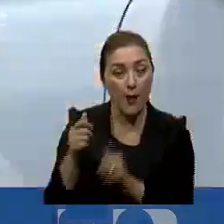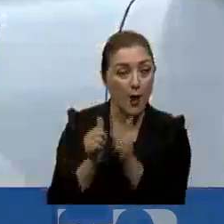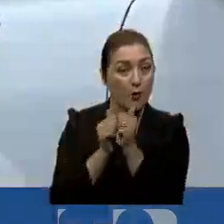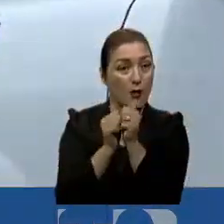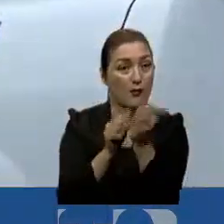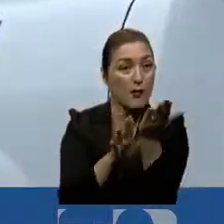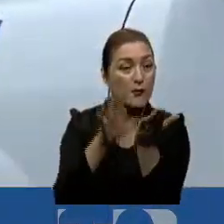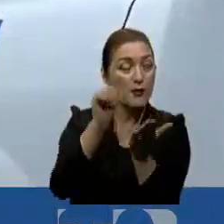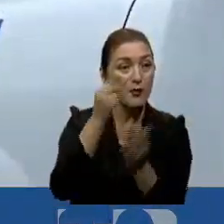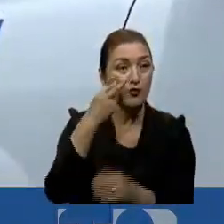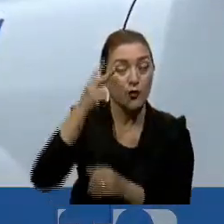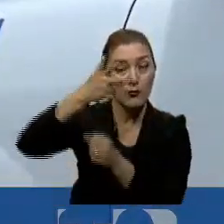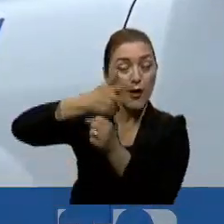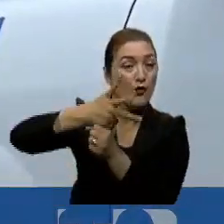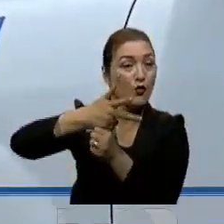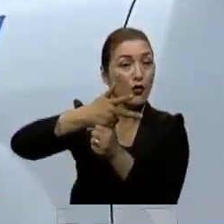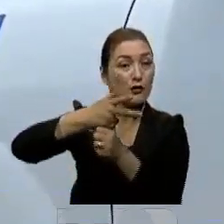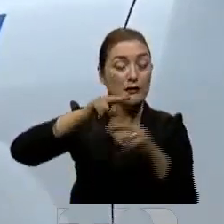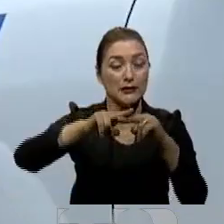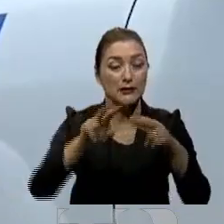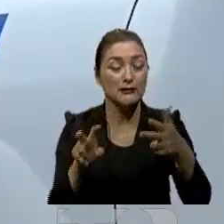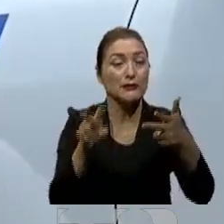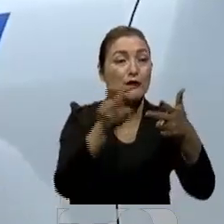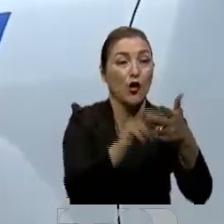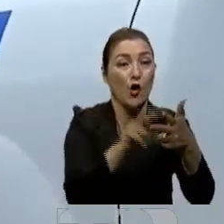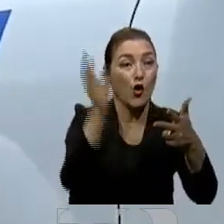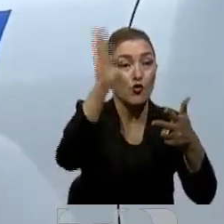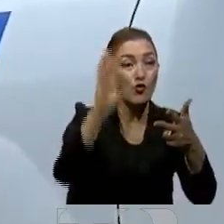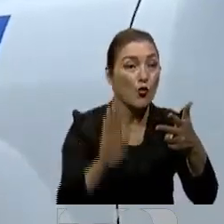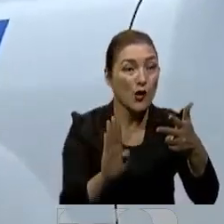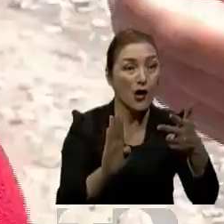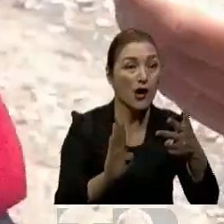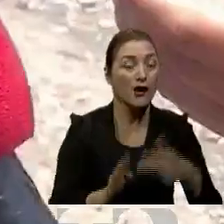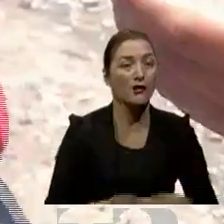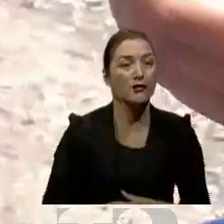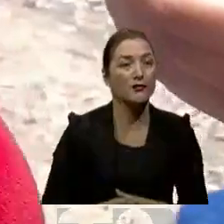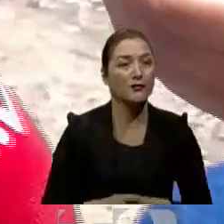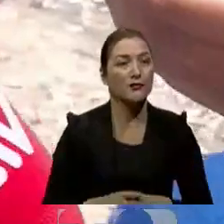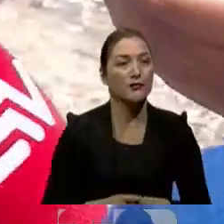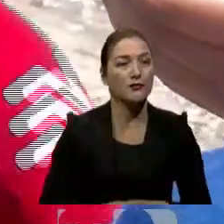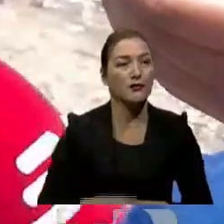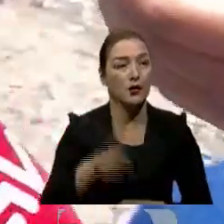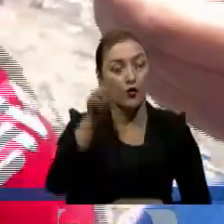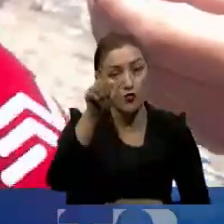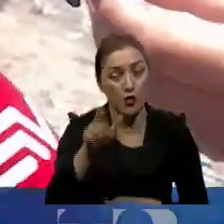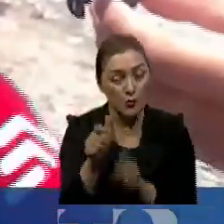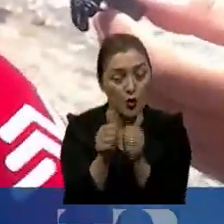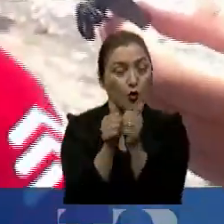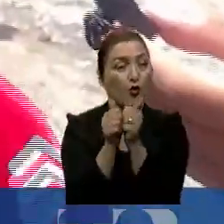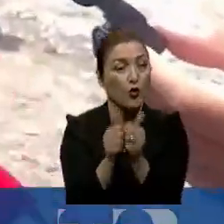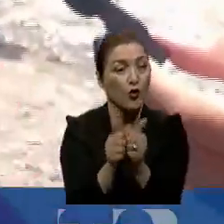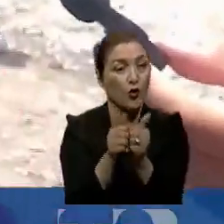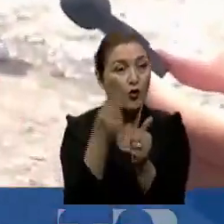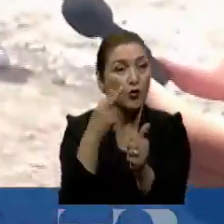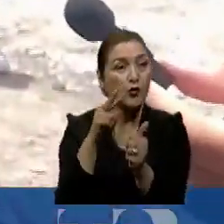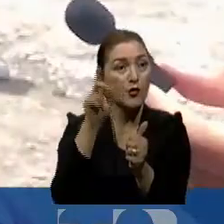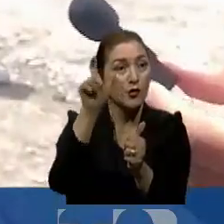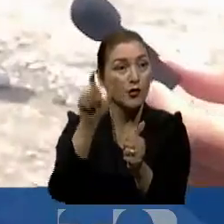las cámaras indican que ella nunca cogió un taxi y nunca fue por ningún lado. Entonces la única persona que estaba con ella y la vio con